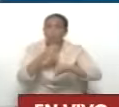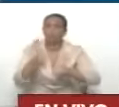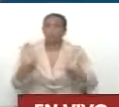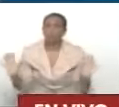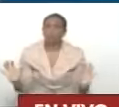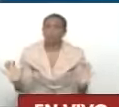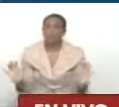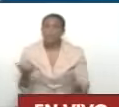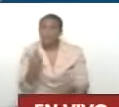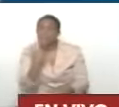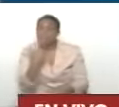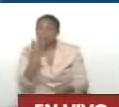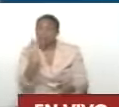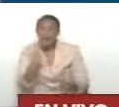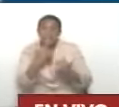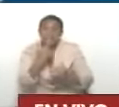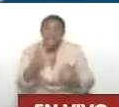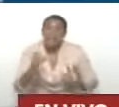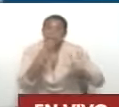Ya vamos por el 80.